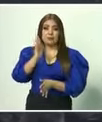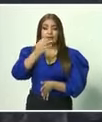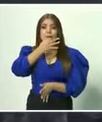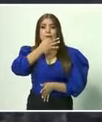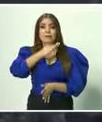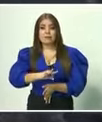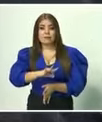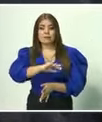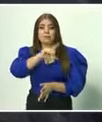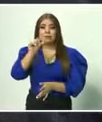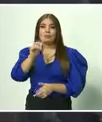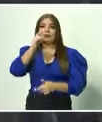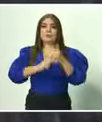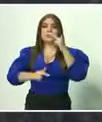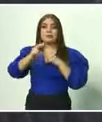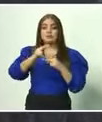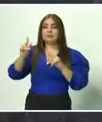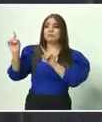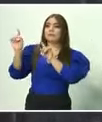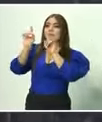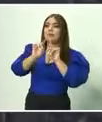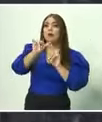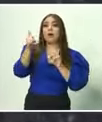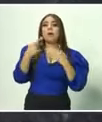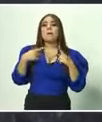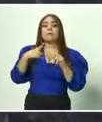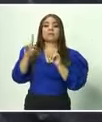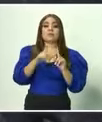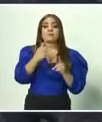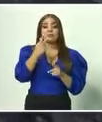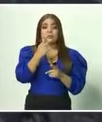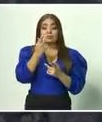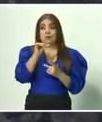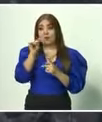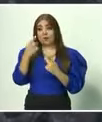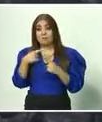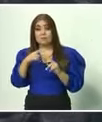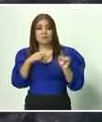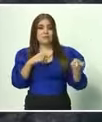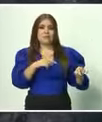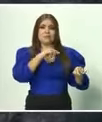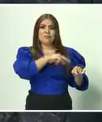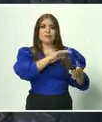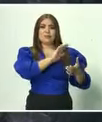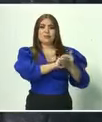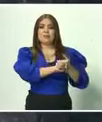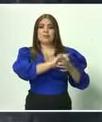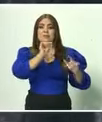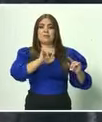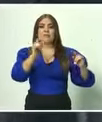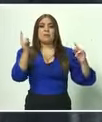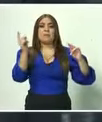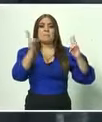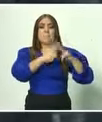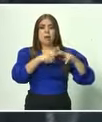regresó a su casa con ot otra persona la descubrió e su pareja sentimental discutieron y ella prendió